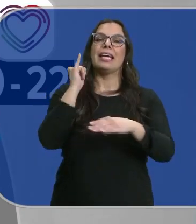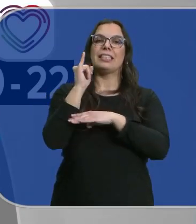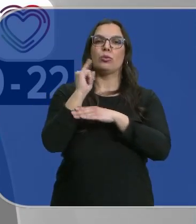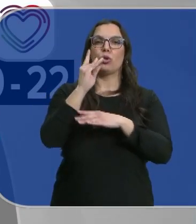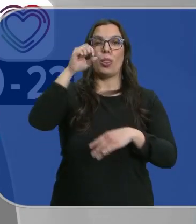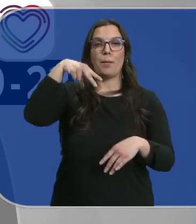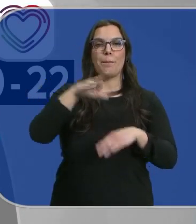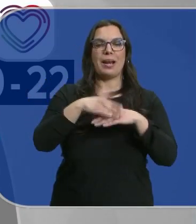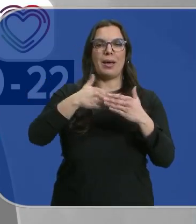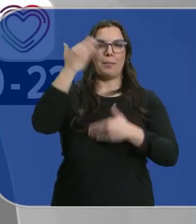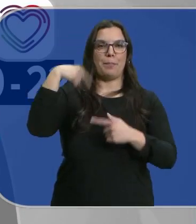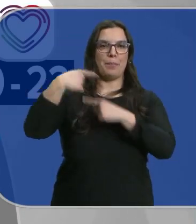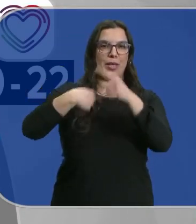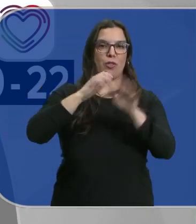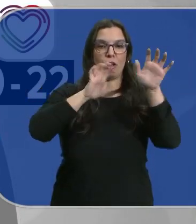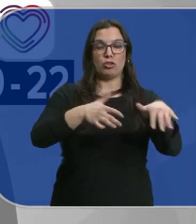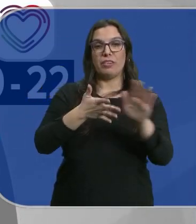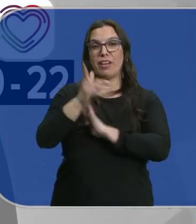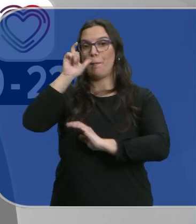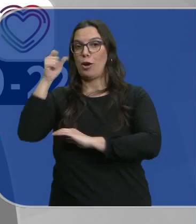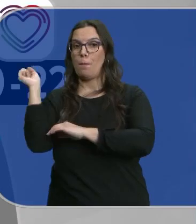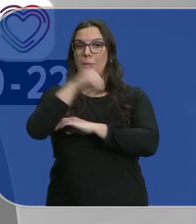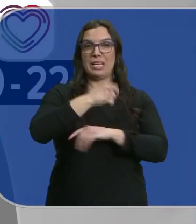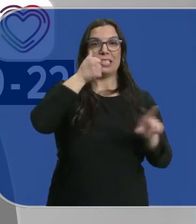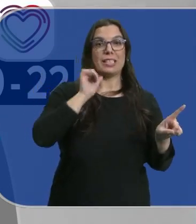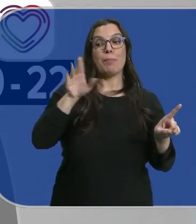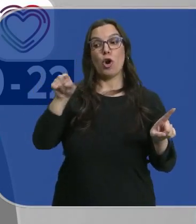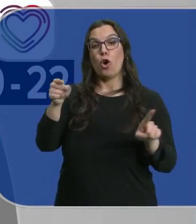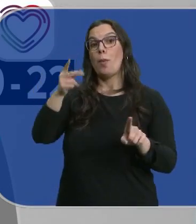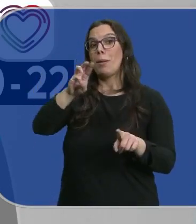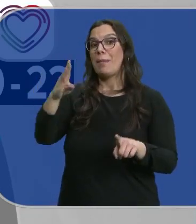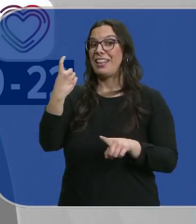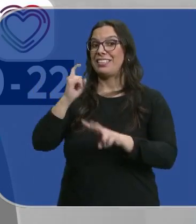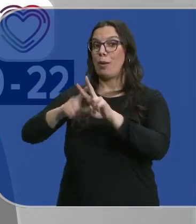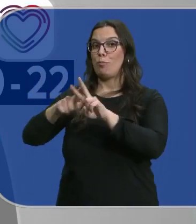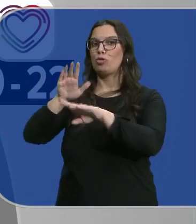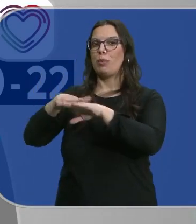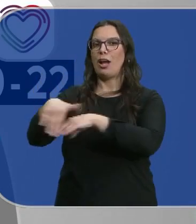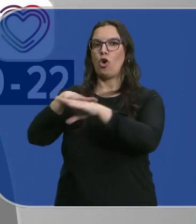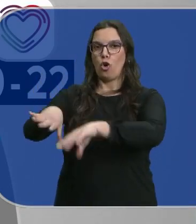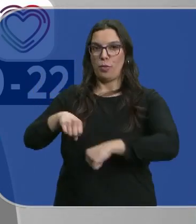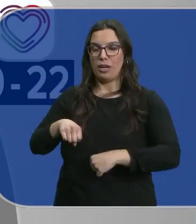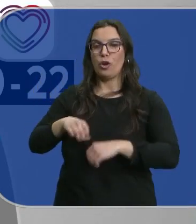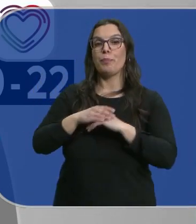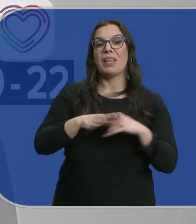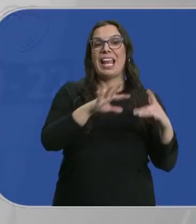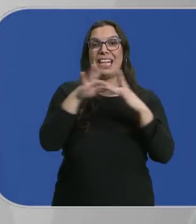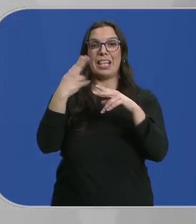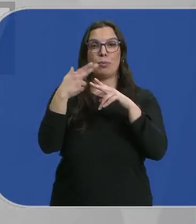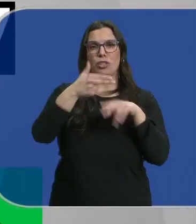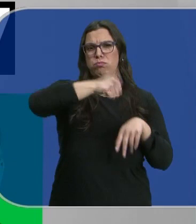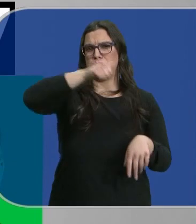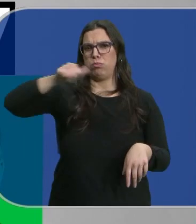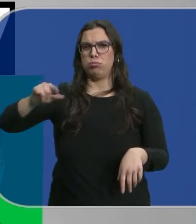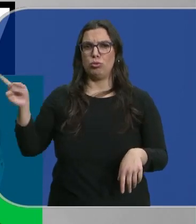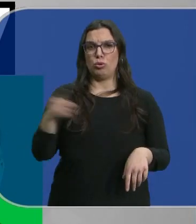León. Alberto Núñez Feijóo superaría así a Pedro Sánchez, pero necesitaría el apoyo de Vox para llegar a la Moncloa. Ningún líder político aprueba, aunque